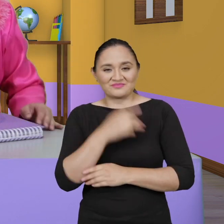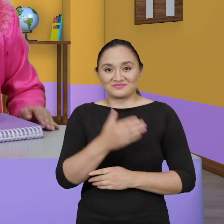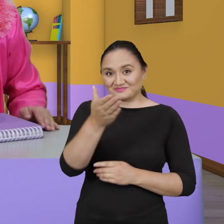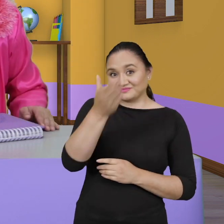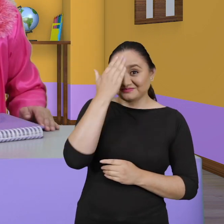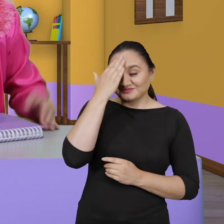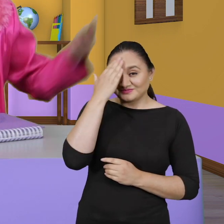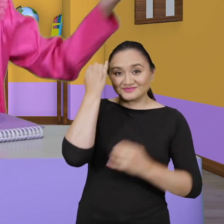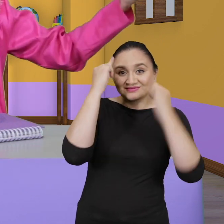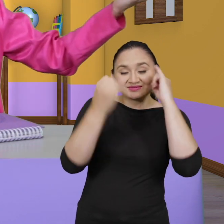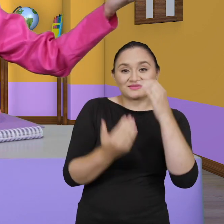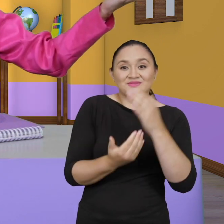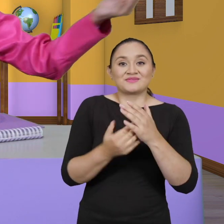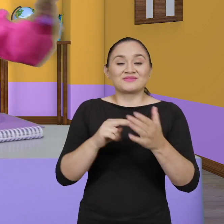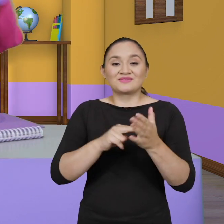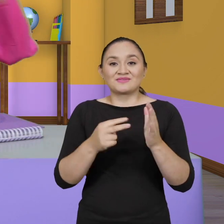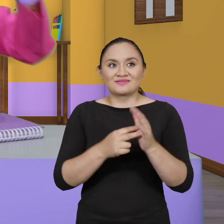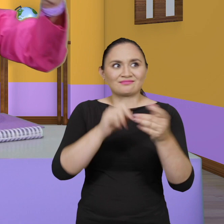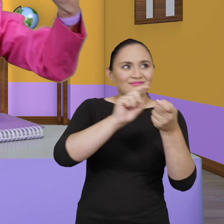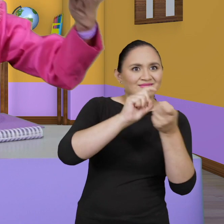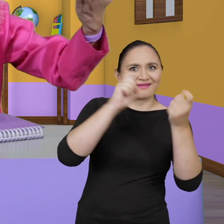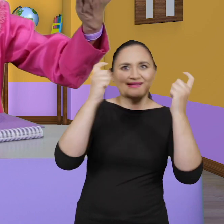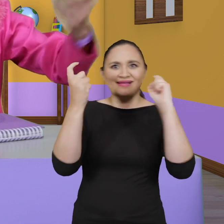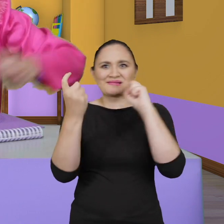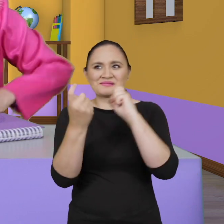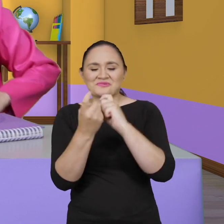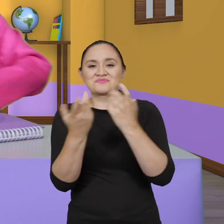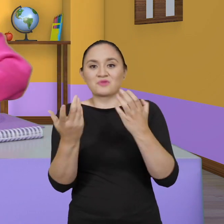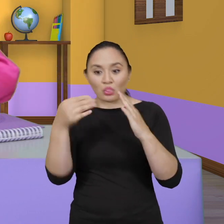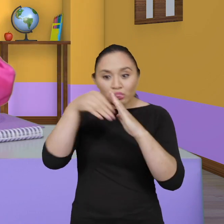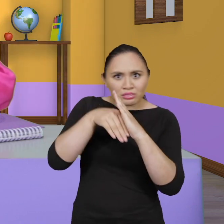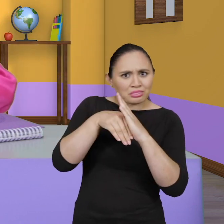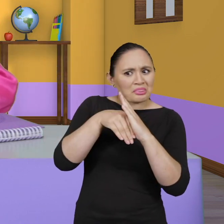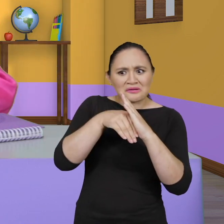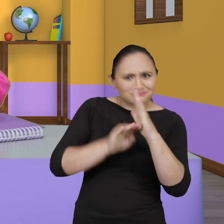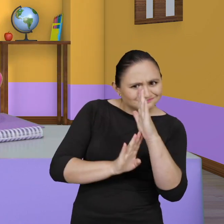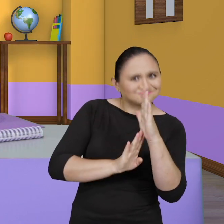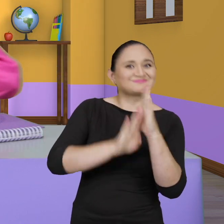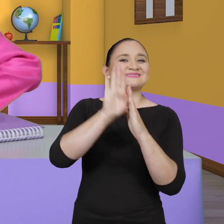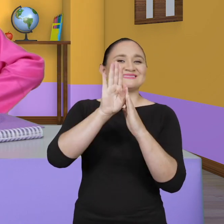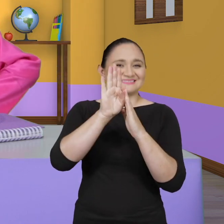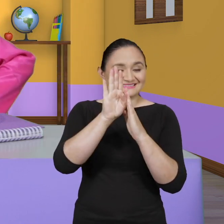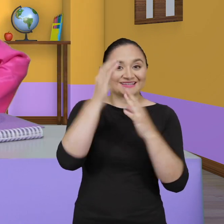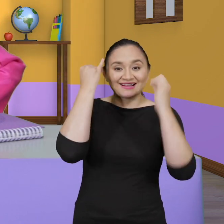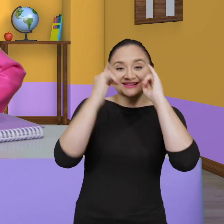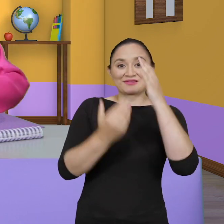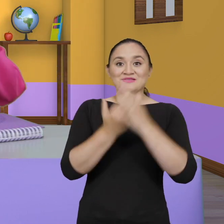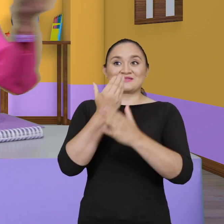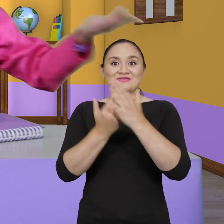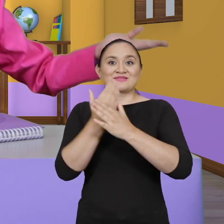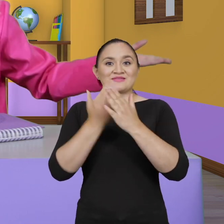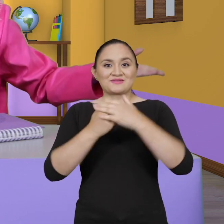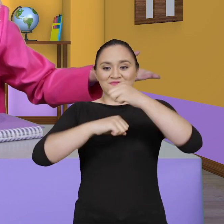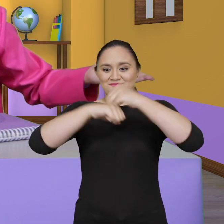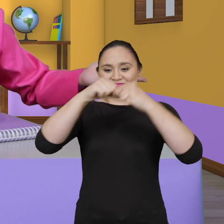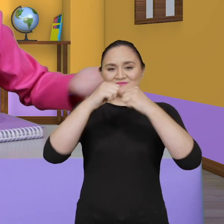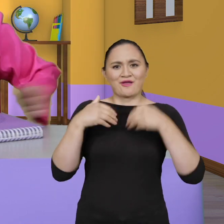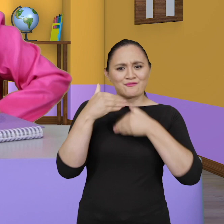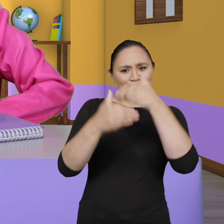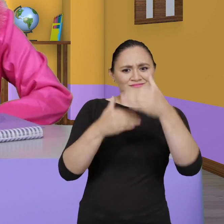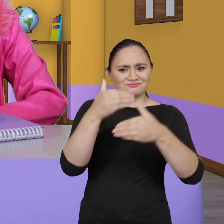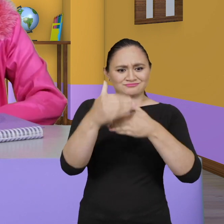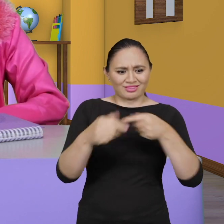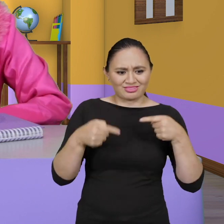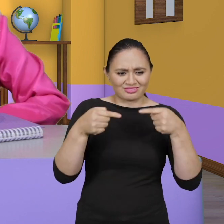¿Saben? Innovar es cambiar para mejorar. La innovación son mecanismos y procesos